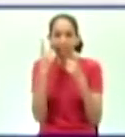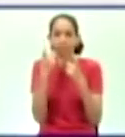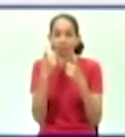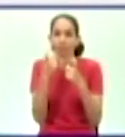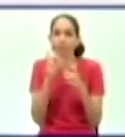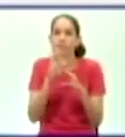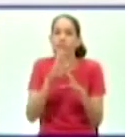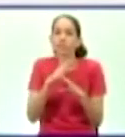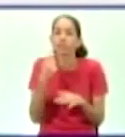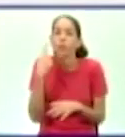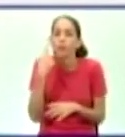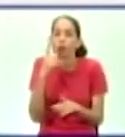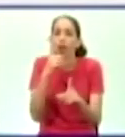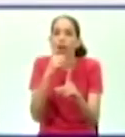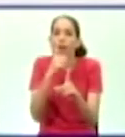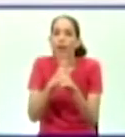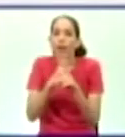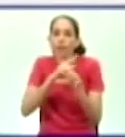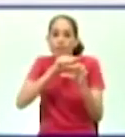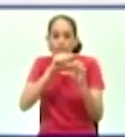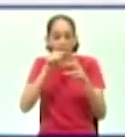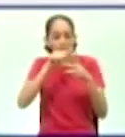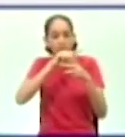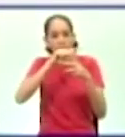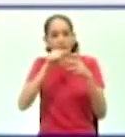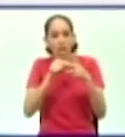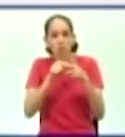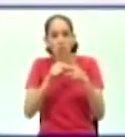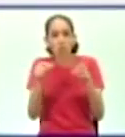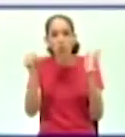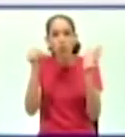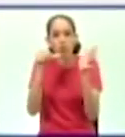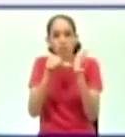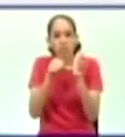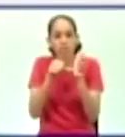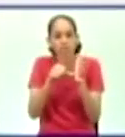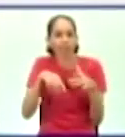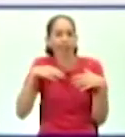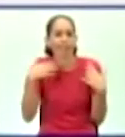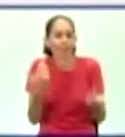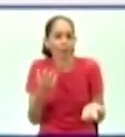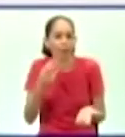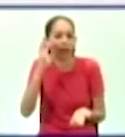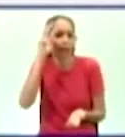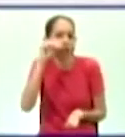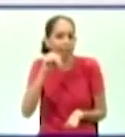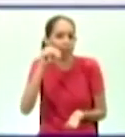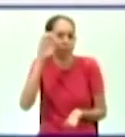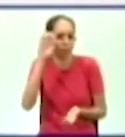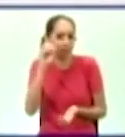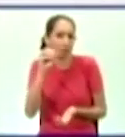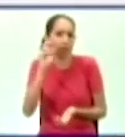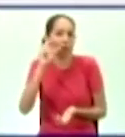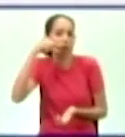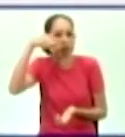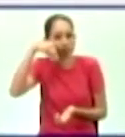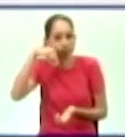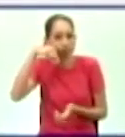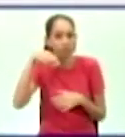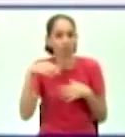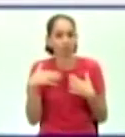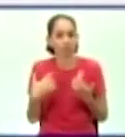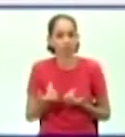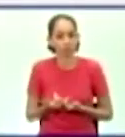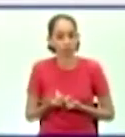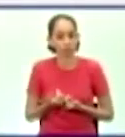otro ángulo central, que es el M o Q, que lo puedo determinar por dos vías,